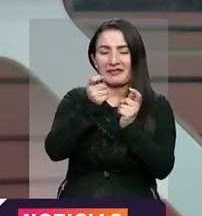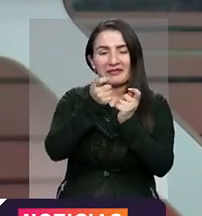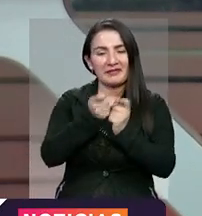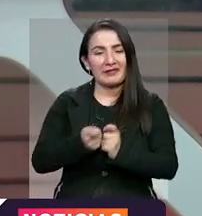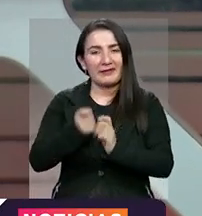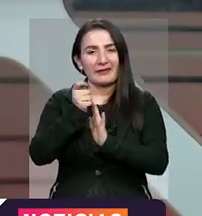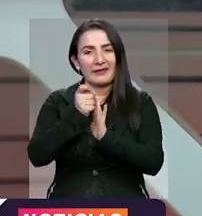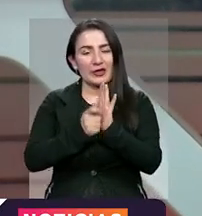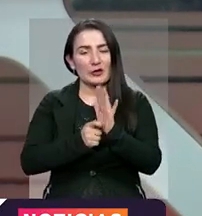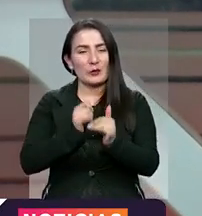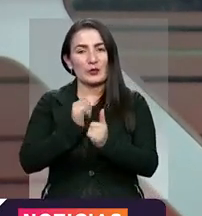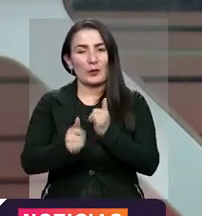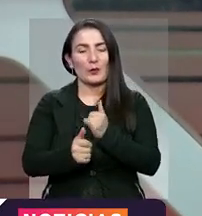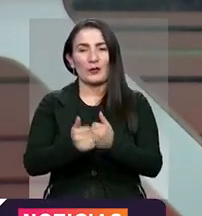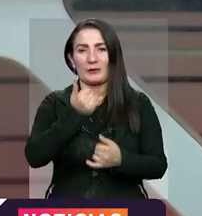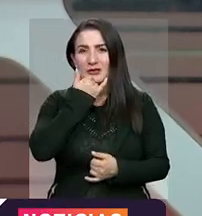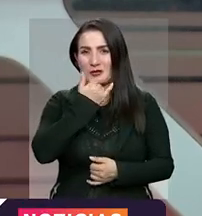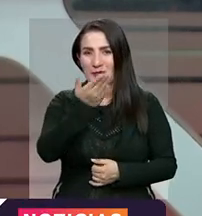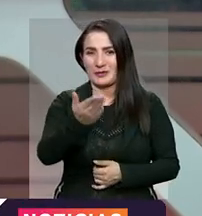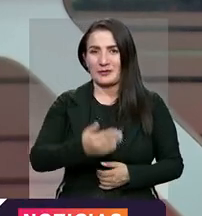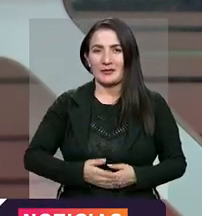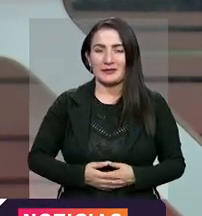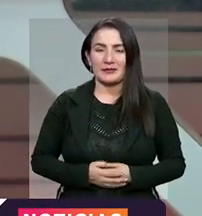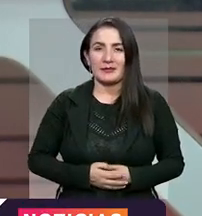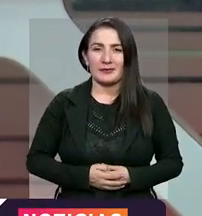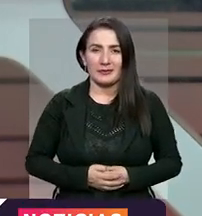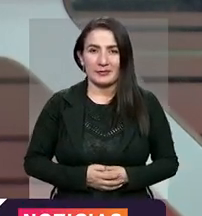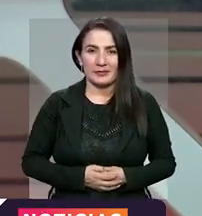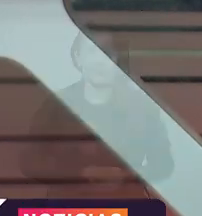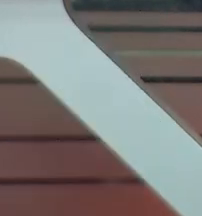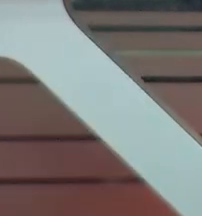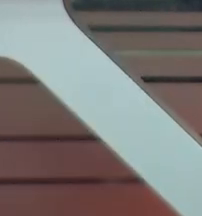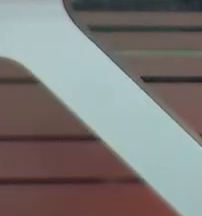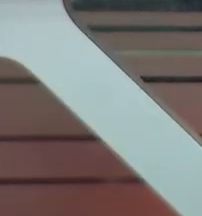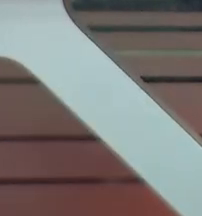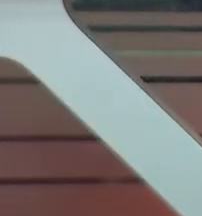de lo último que ha ocurrido en estas primeras horas de las votaciones.